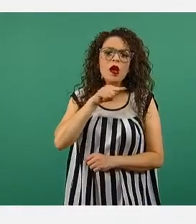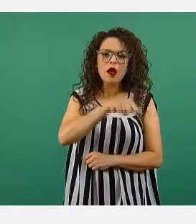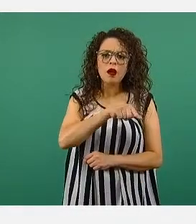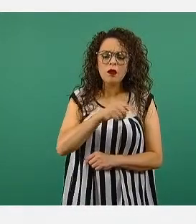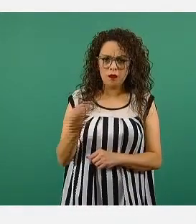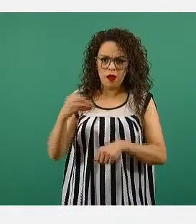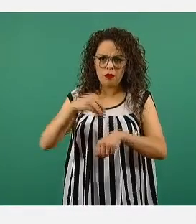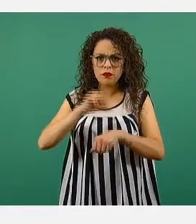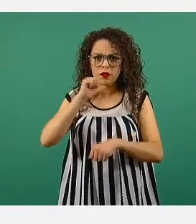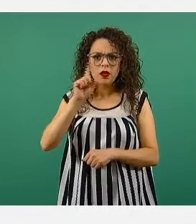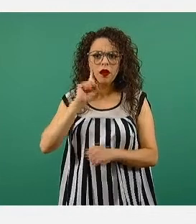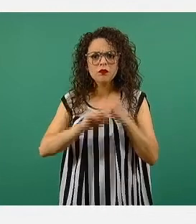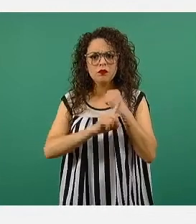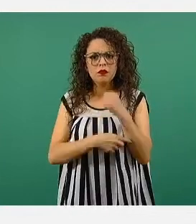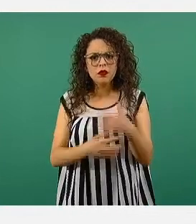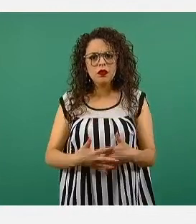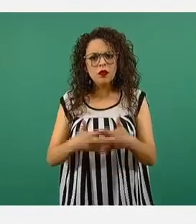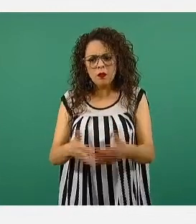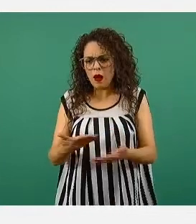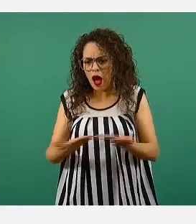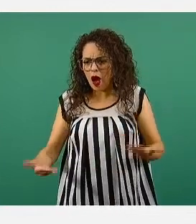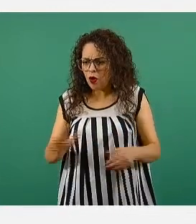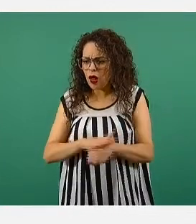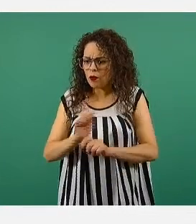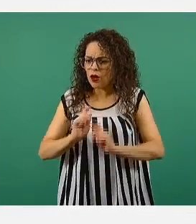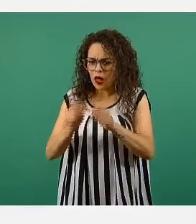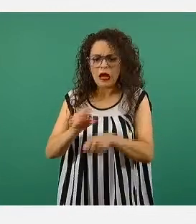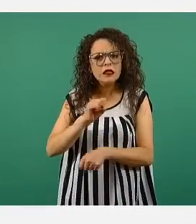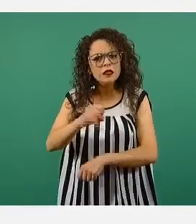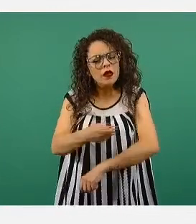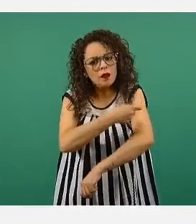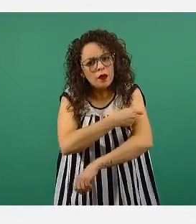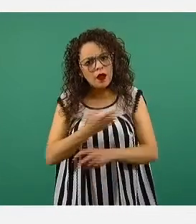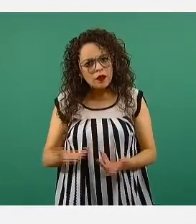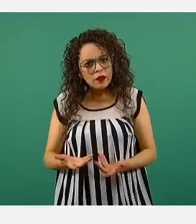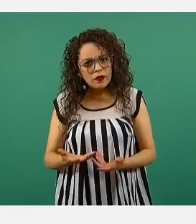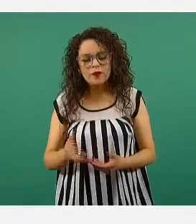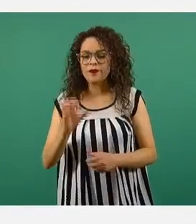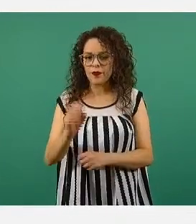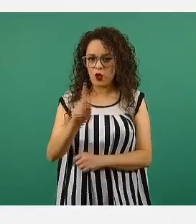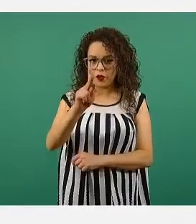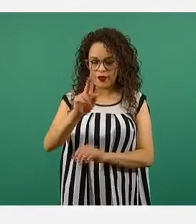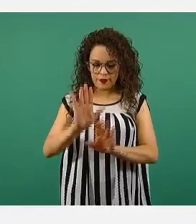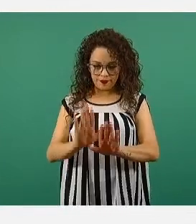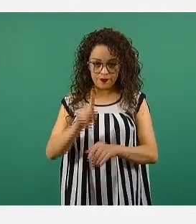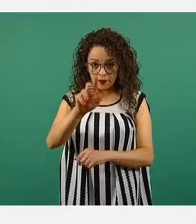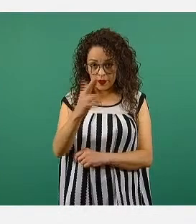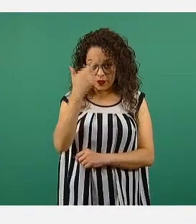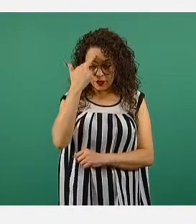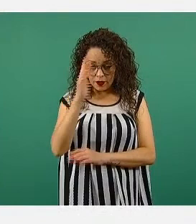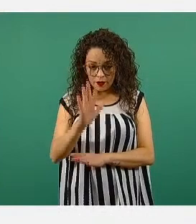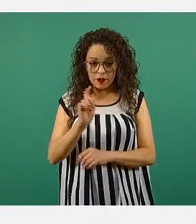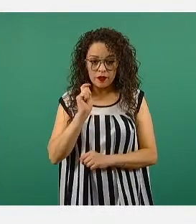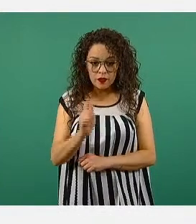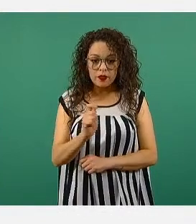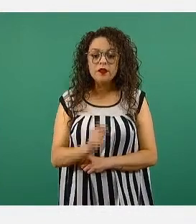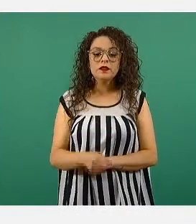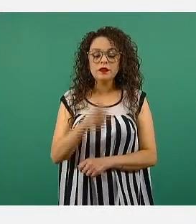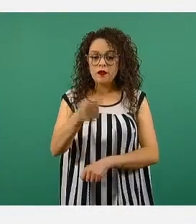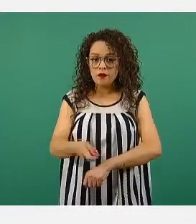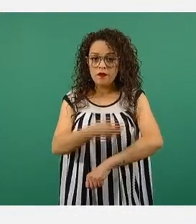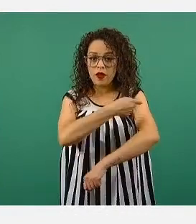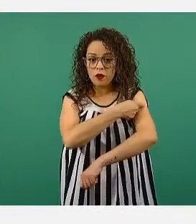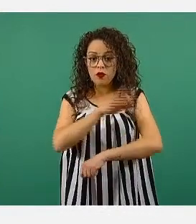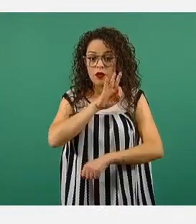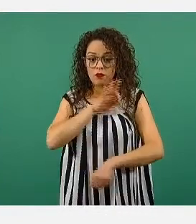vacunar? Ok, es muy importante recordar en el segundo punto que las vacunas que pueden conferir un riesgo a